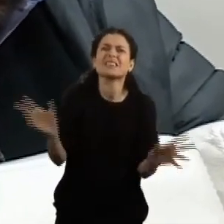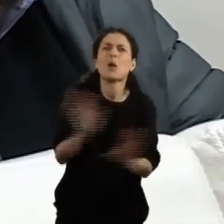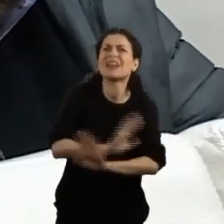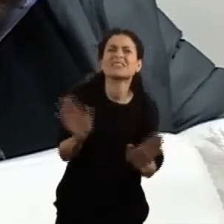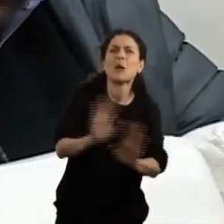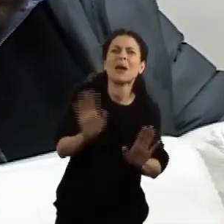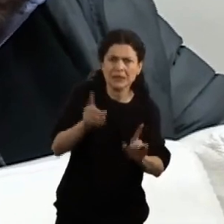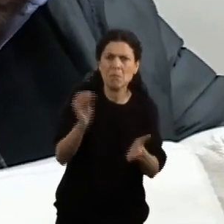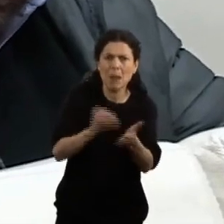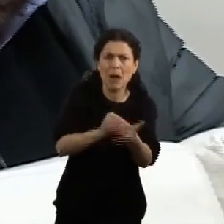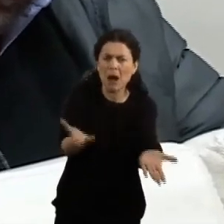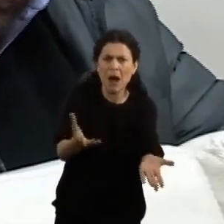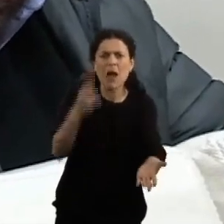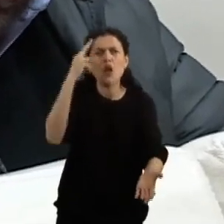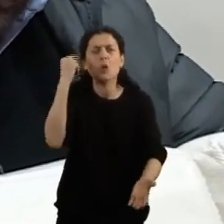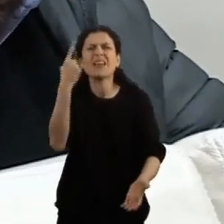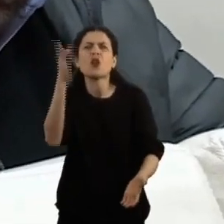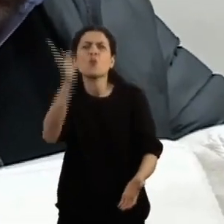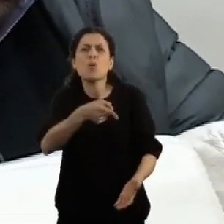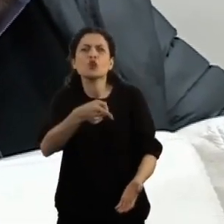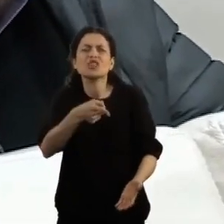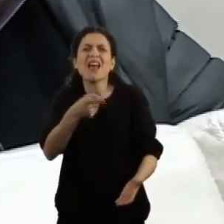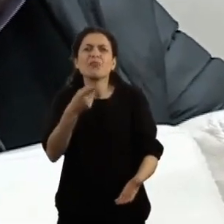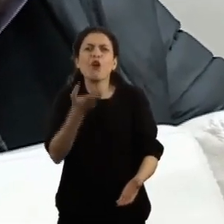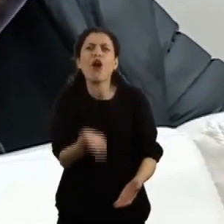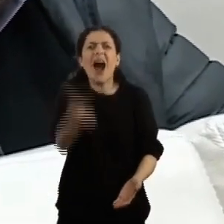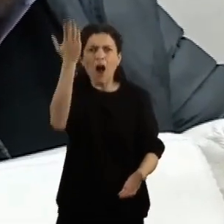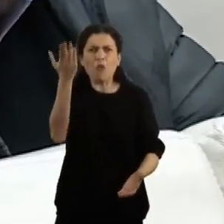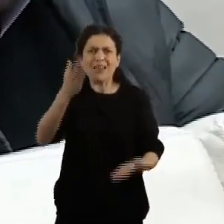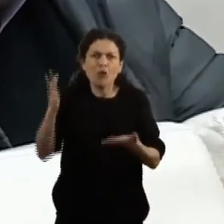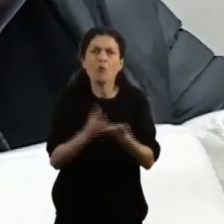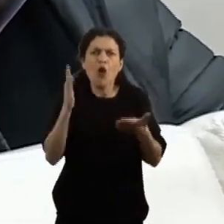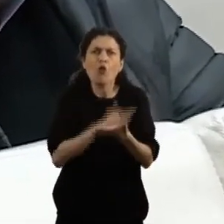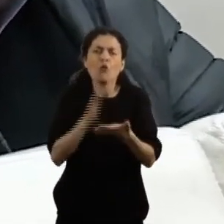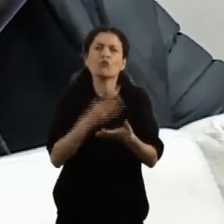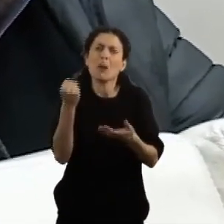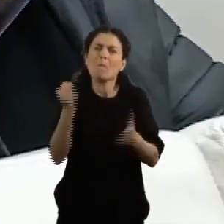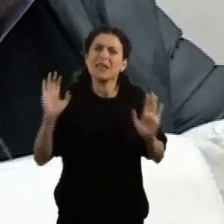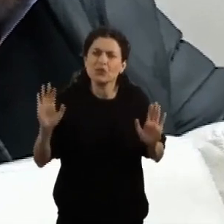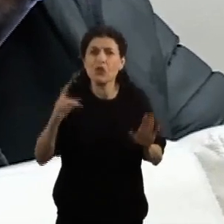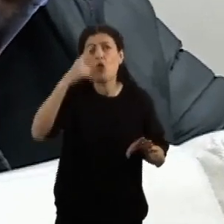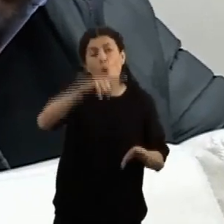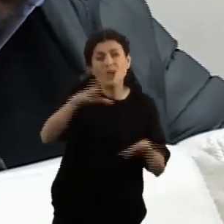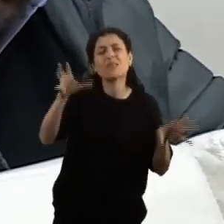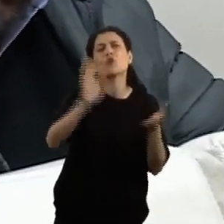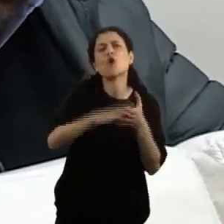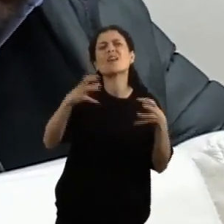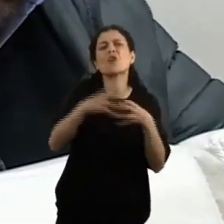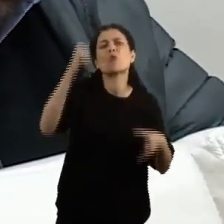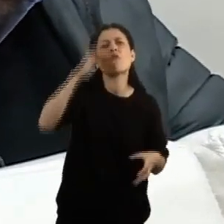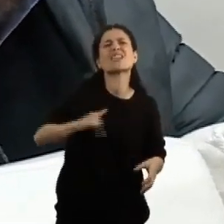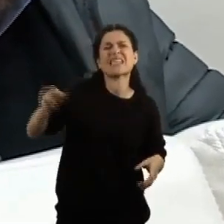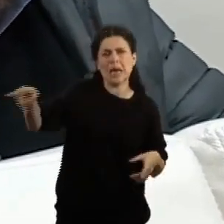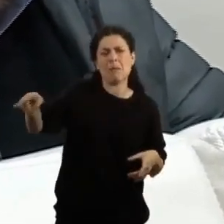la base monetaria. Eso por un lado. Y en segundo lugar, con respecto a las Fuerzas Armadas, consultarte por qué